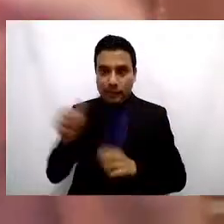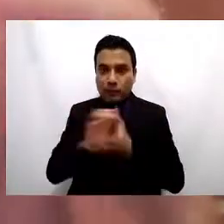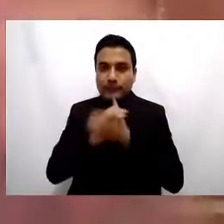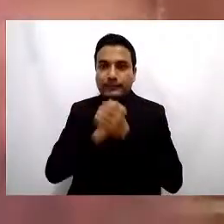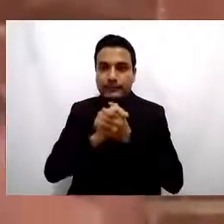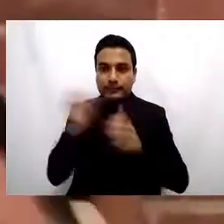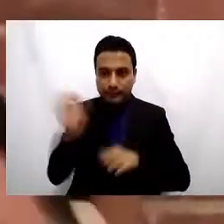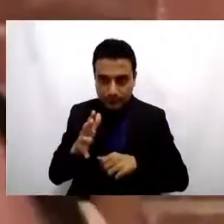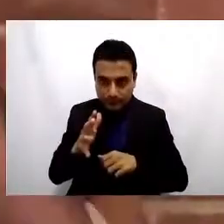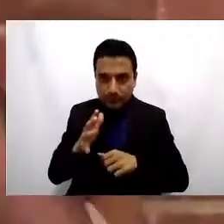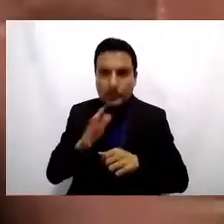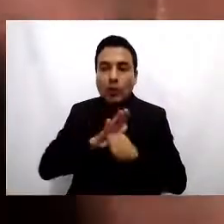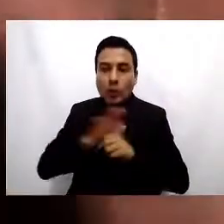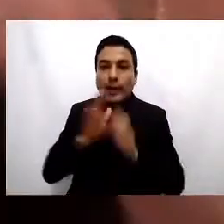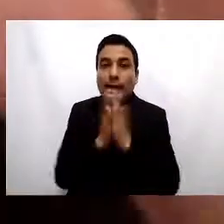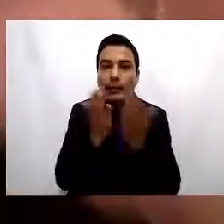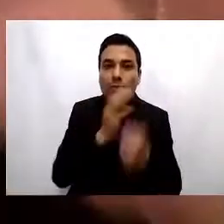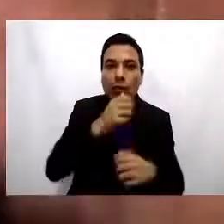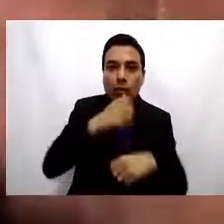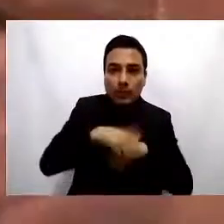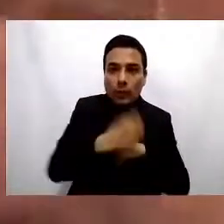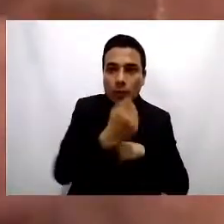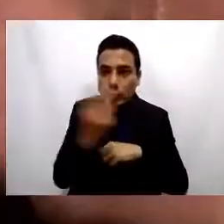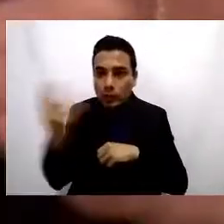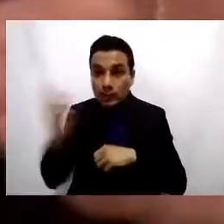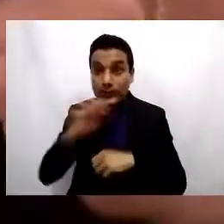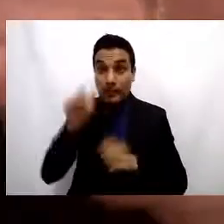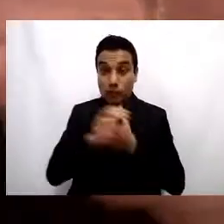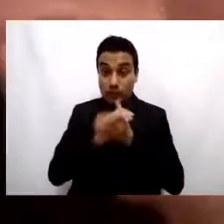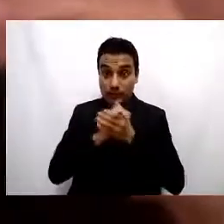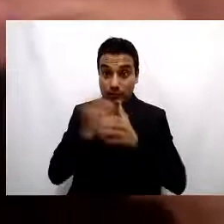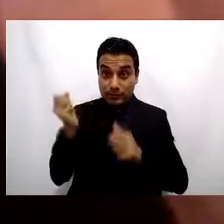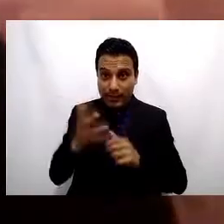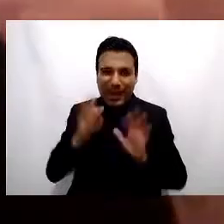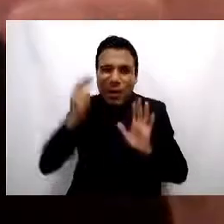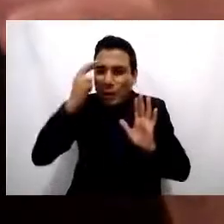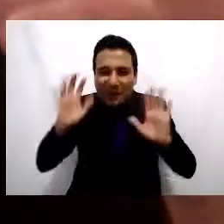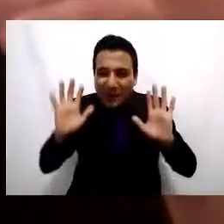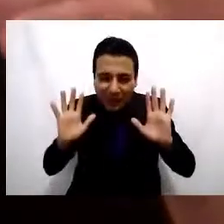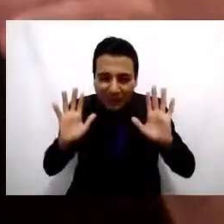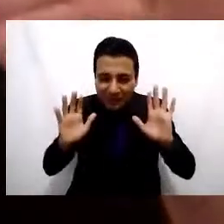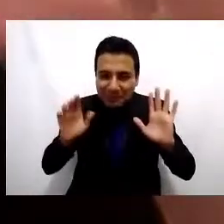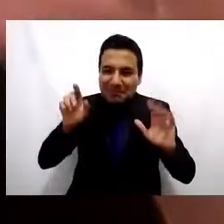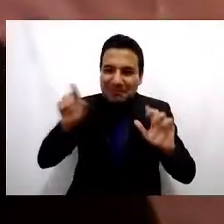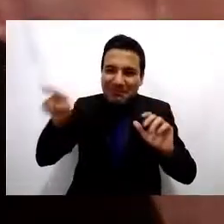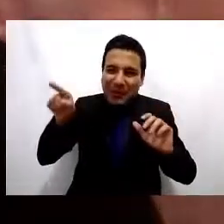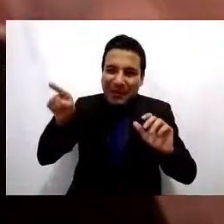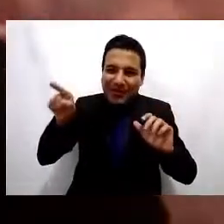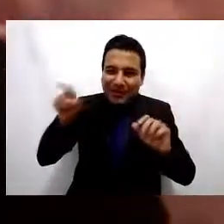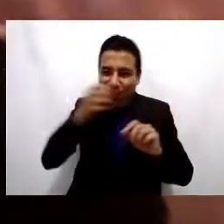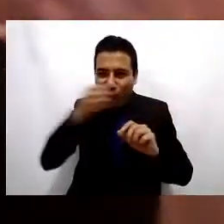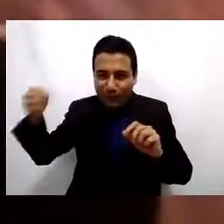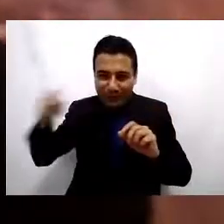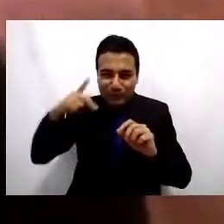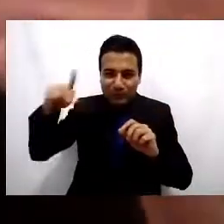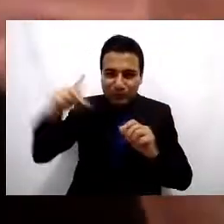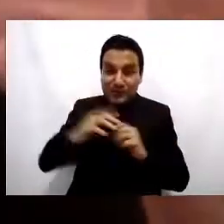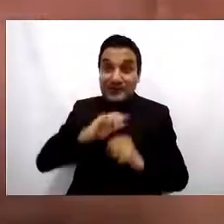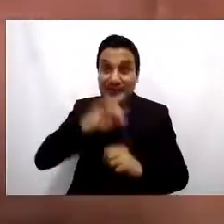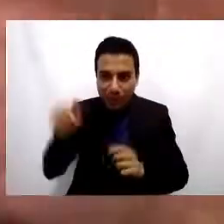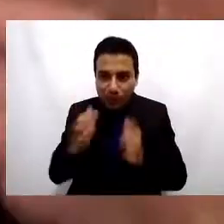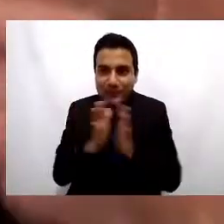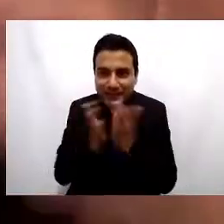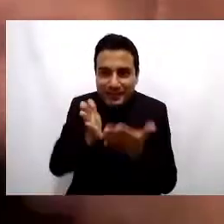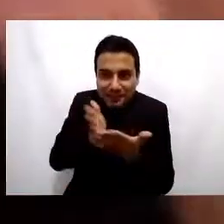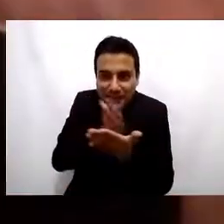qué tomo contesta. Luego se vuelven a tirar los dados y ya no recuerdo por qué procedimiento matemático se llega a la página, al número